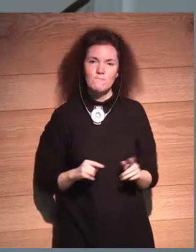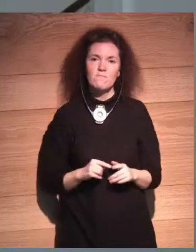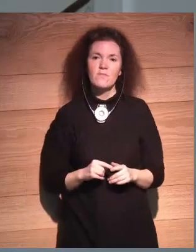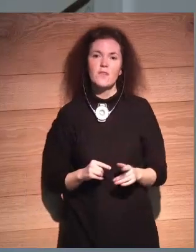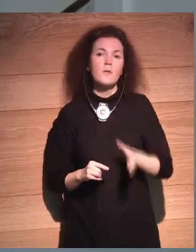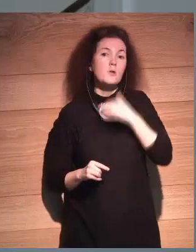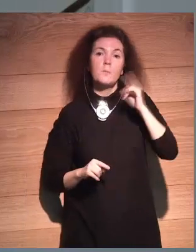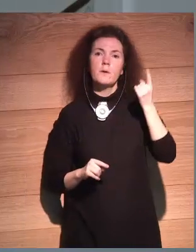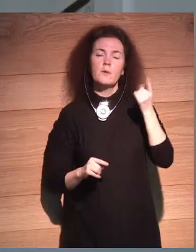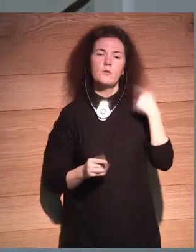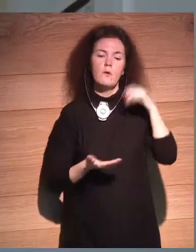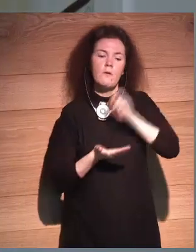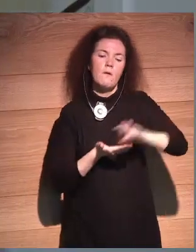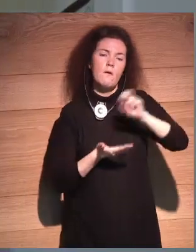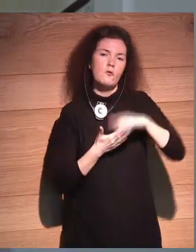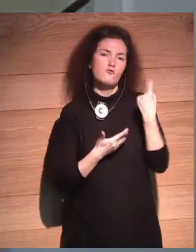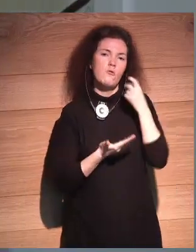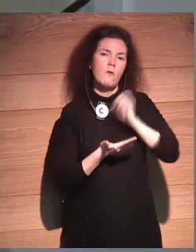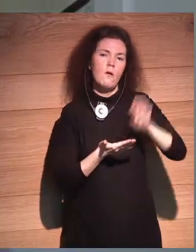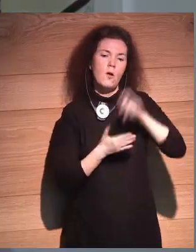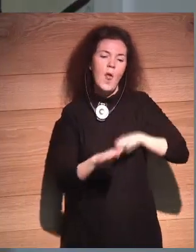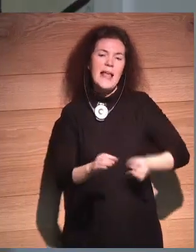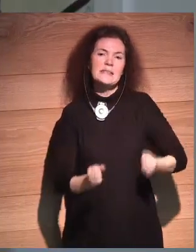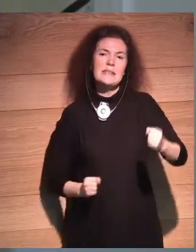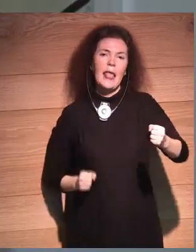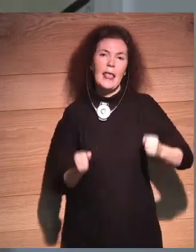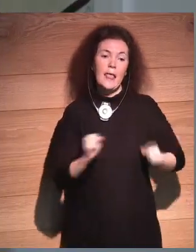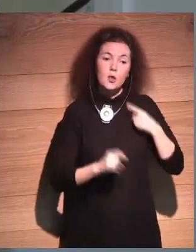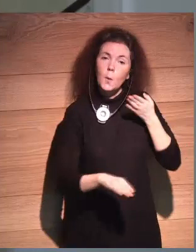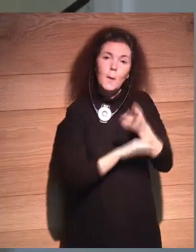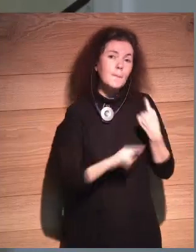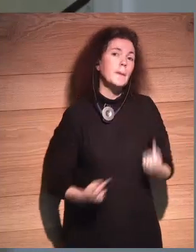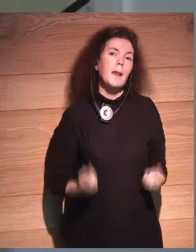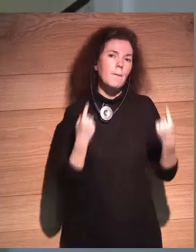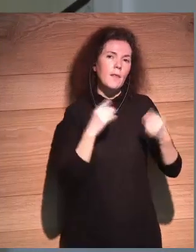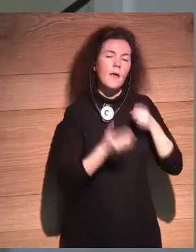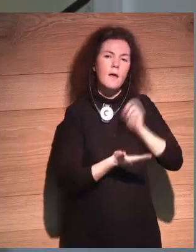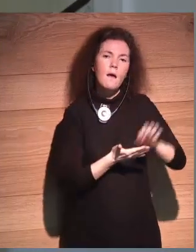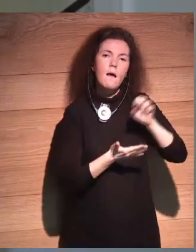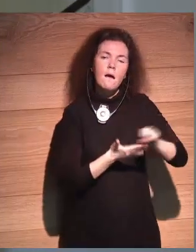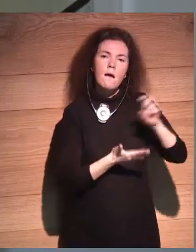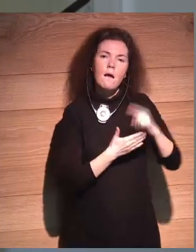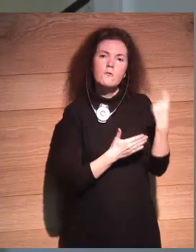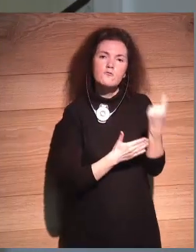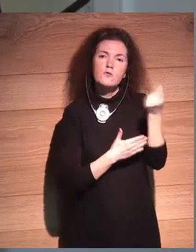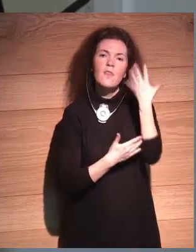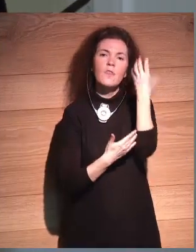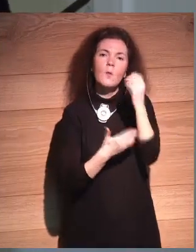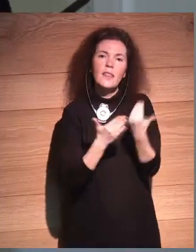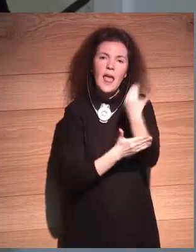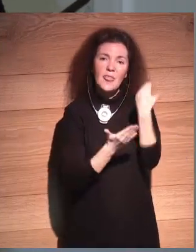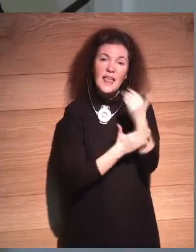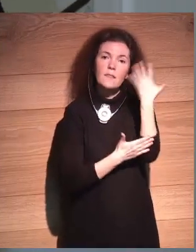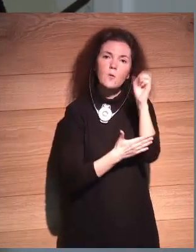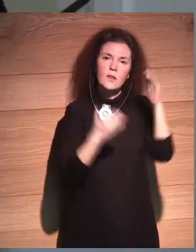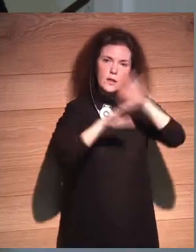Así que en primer lugar iba caminando solo con los esquís, la primera vez que iba allí, y estuve 50 días y